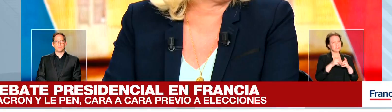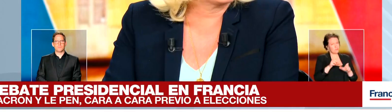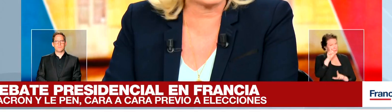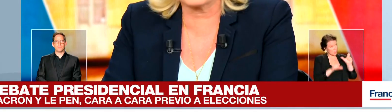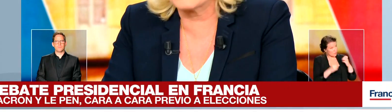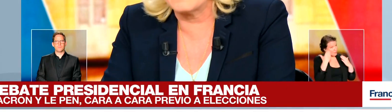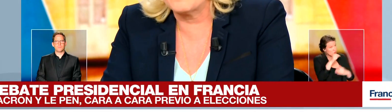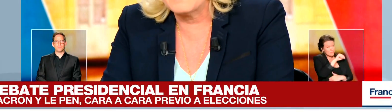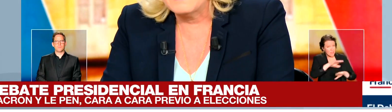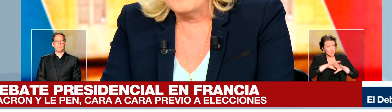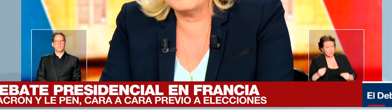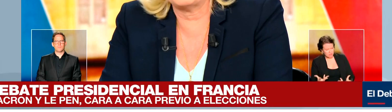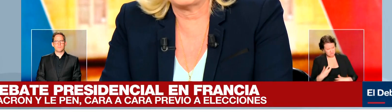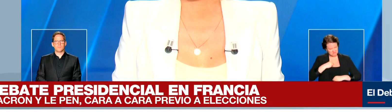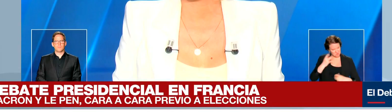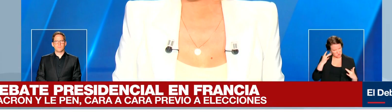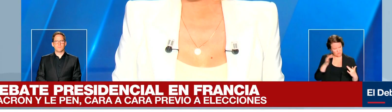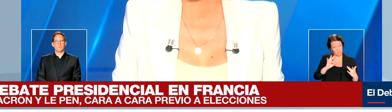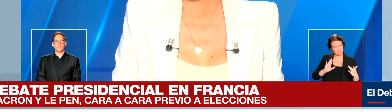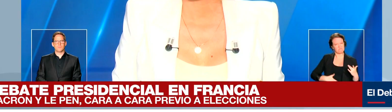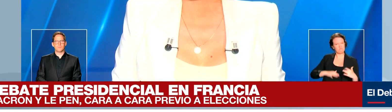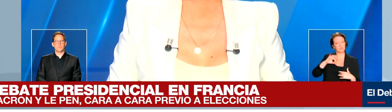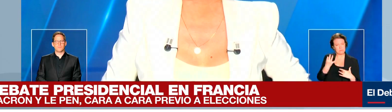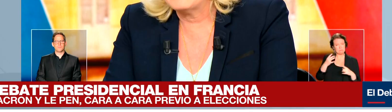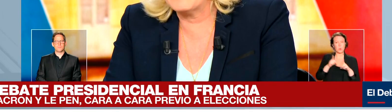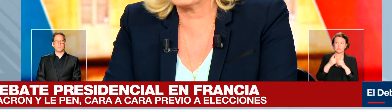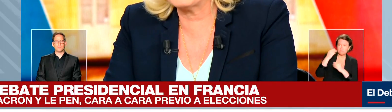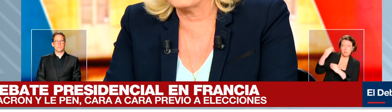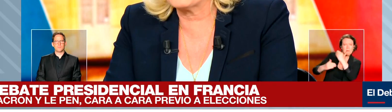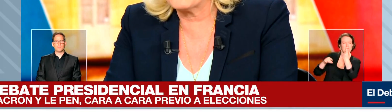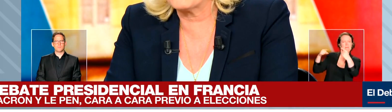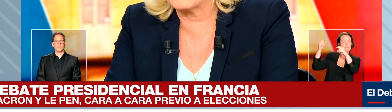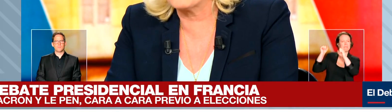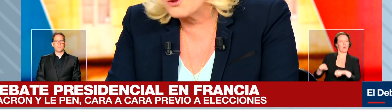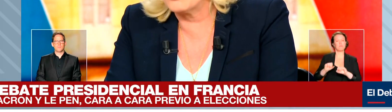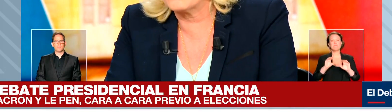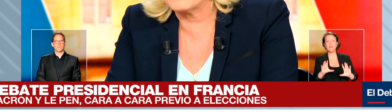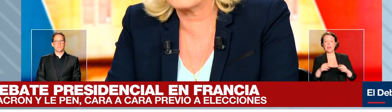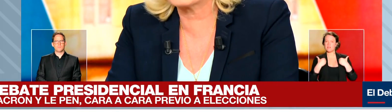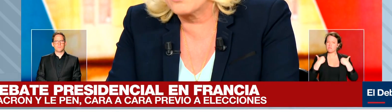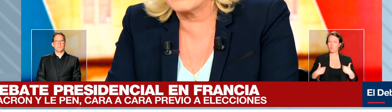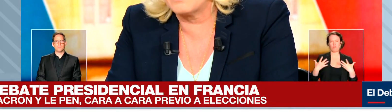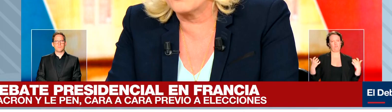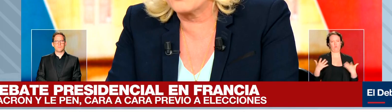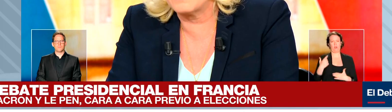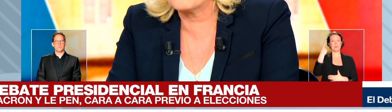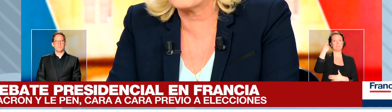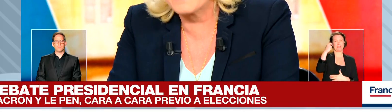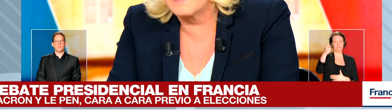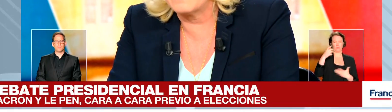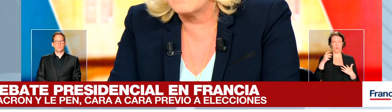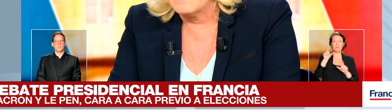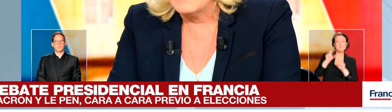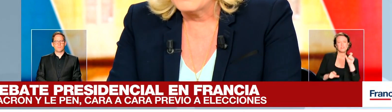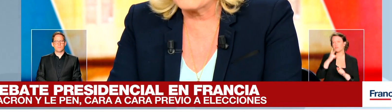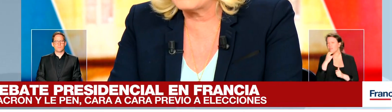presidenta de la asimilación republicana y también la de la promoción social, pero seré sobre todo la presidenta de la